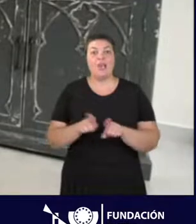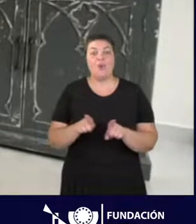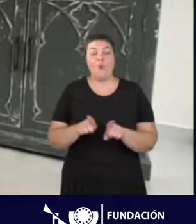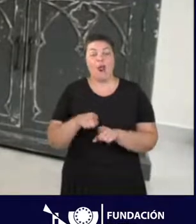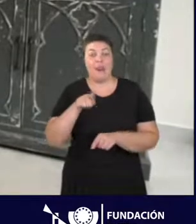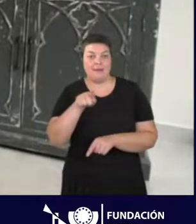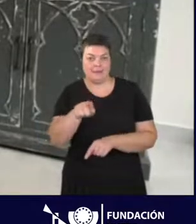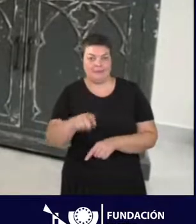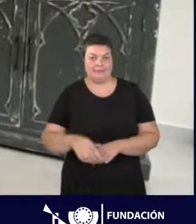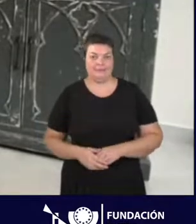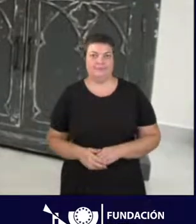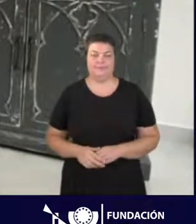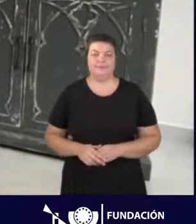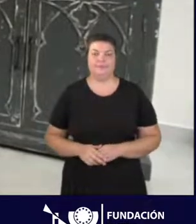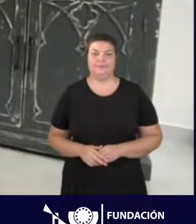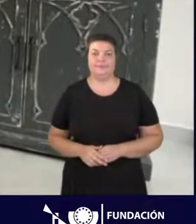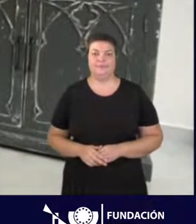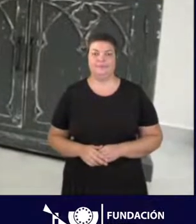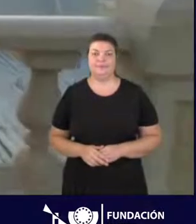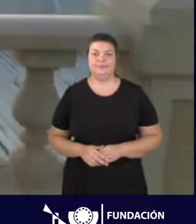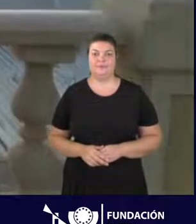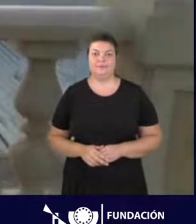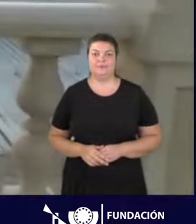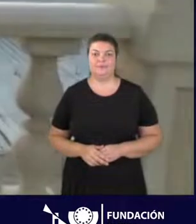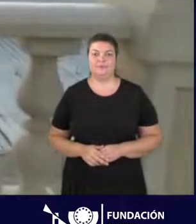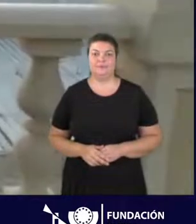2022 igual que